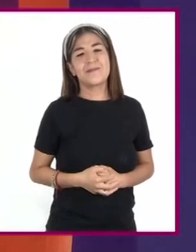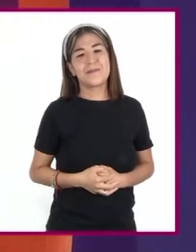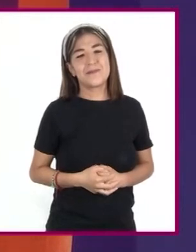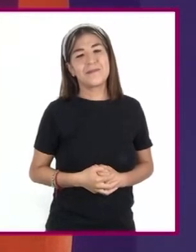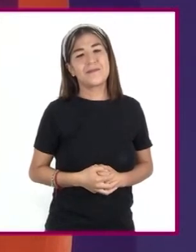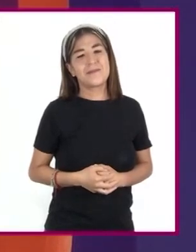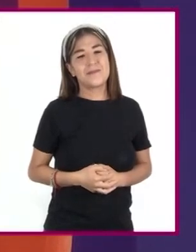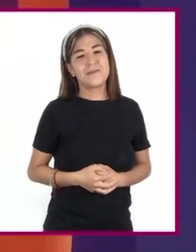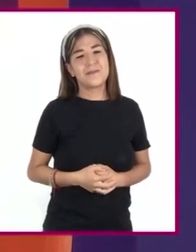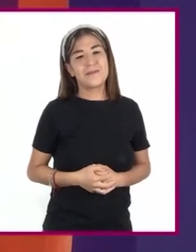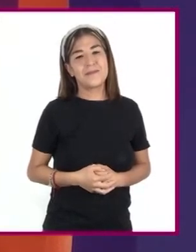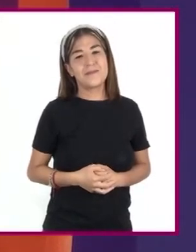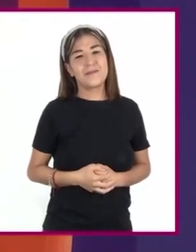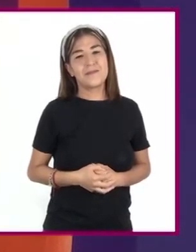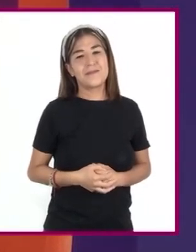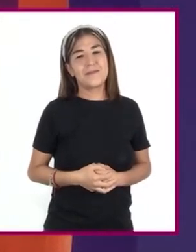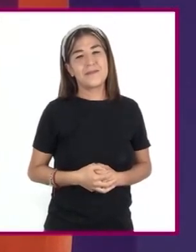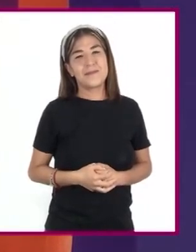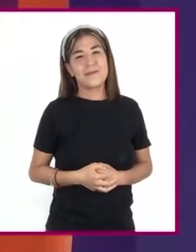Y de los enlaces